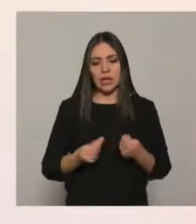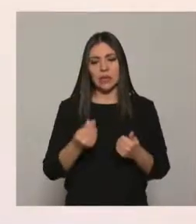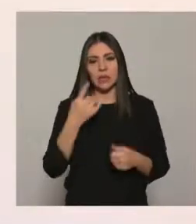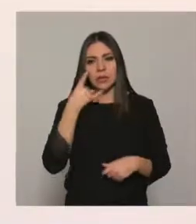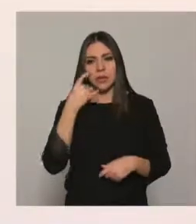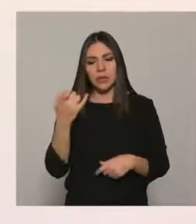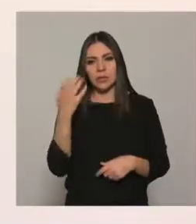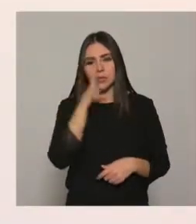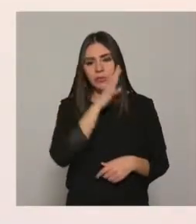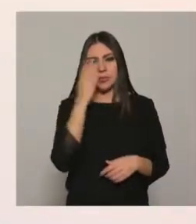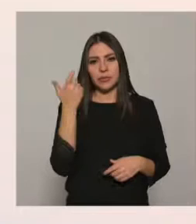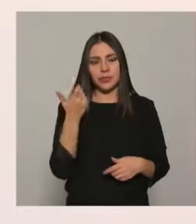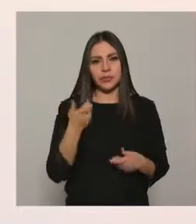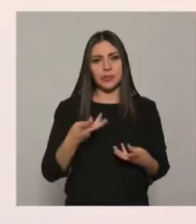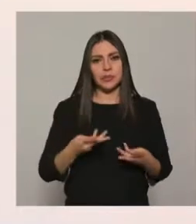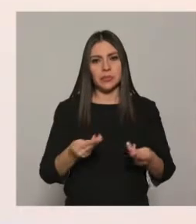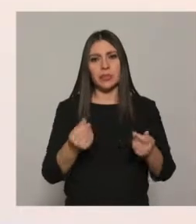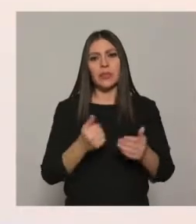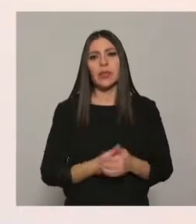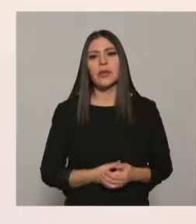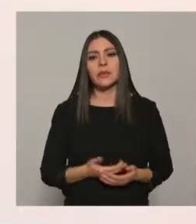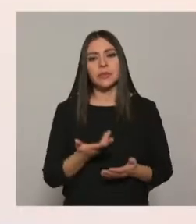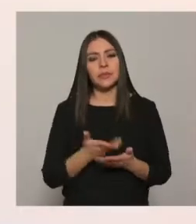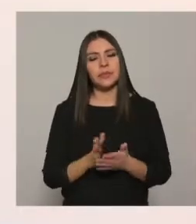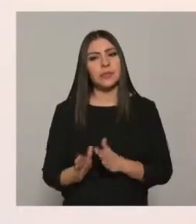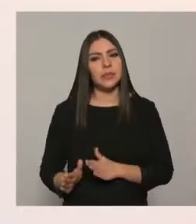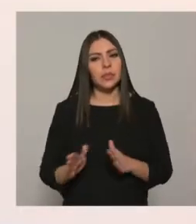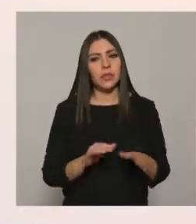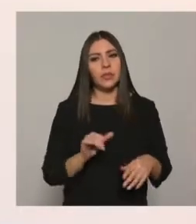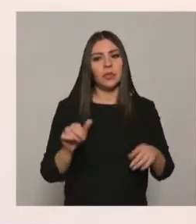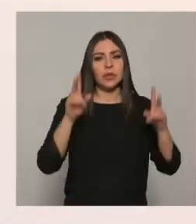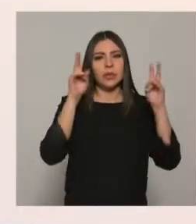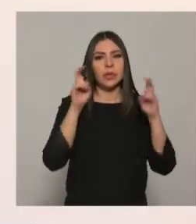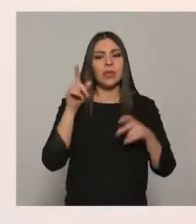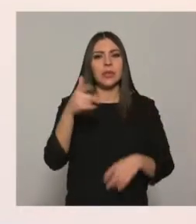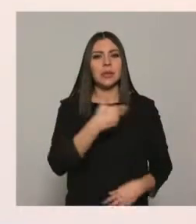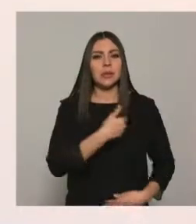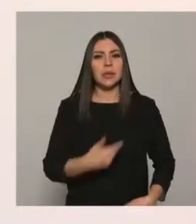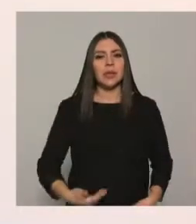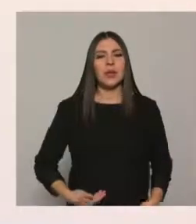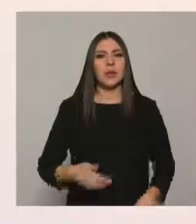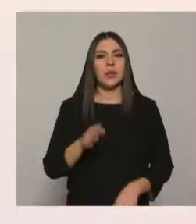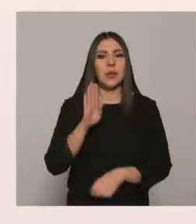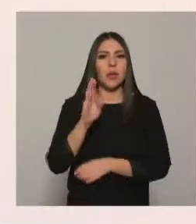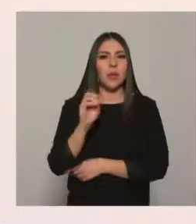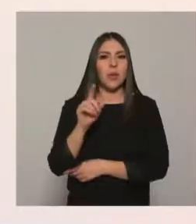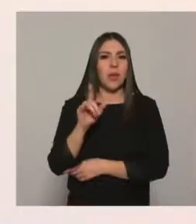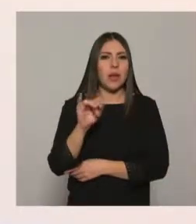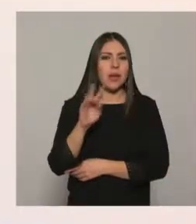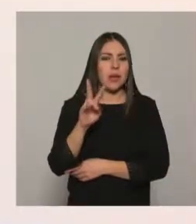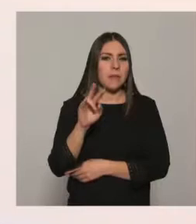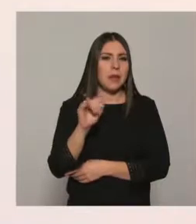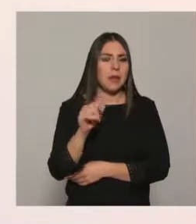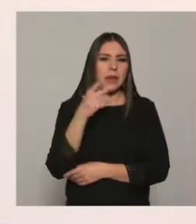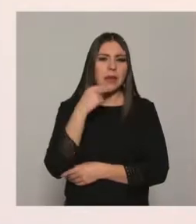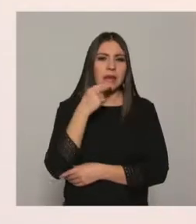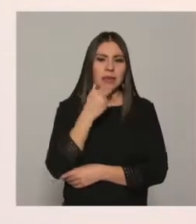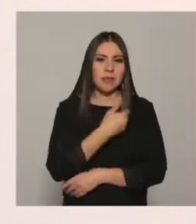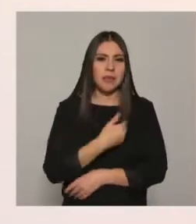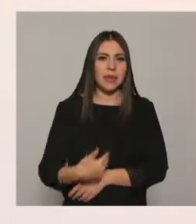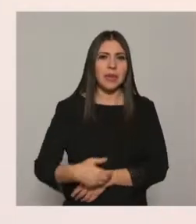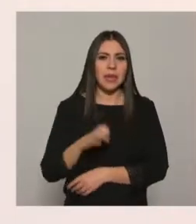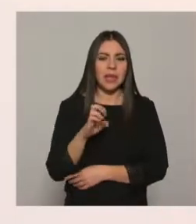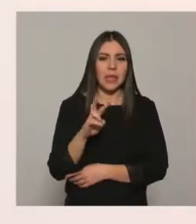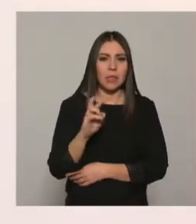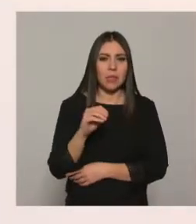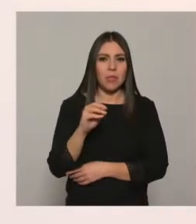Claro. Oye, y además a nivel internacional, hablando ya del tema de Evo Morales Bolivia, la manera en que salió Evo